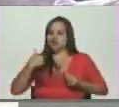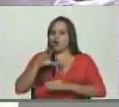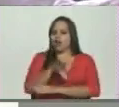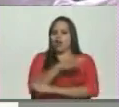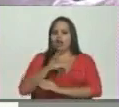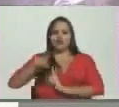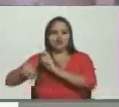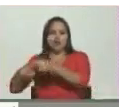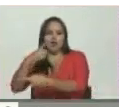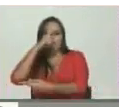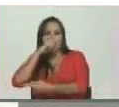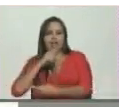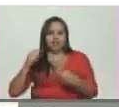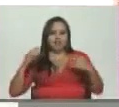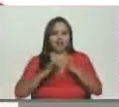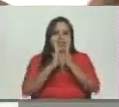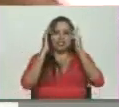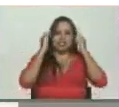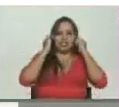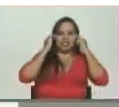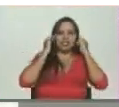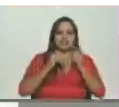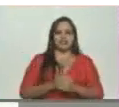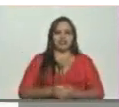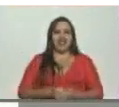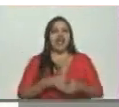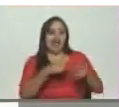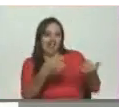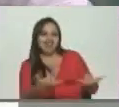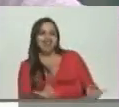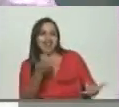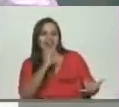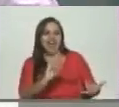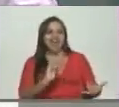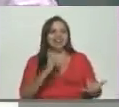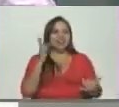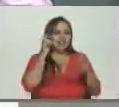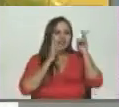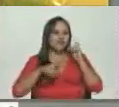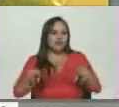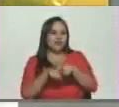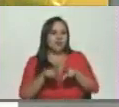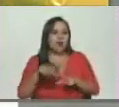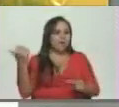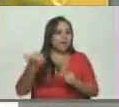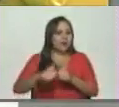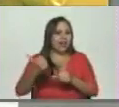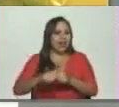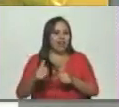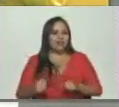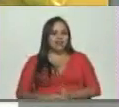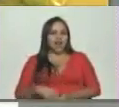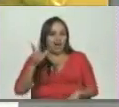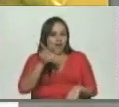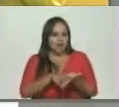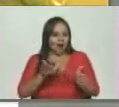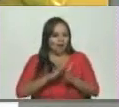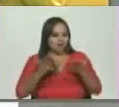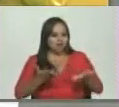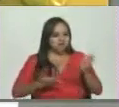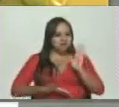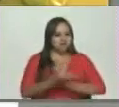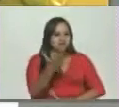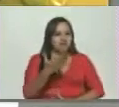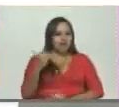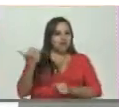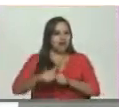los años, chinita. Ese verso lo hace... Ya tiene la visa maracucha. Ya tiene la visa. Ese verso lo canté yo con Guasco.